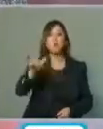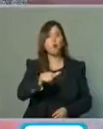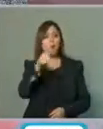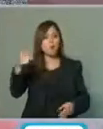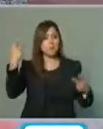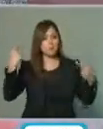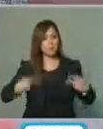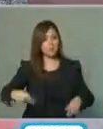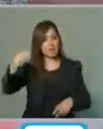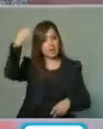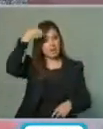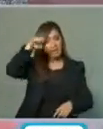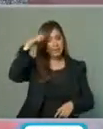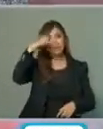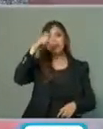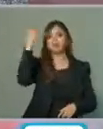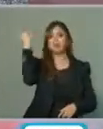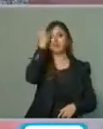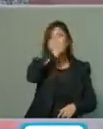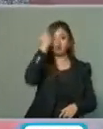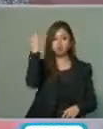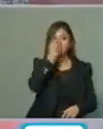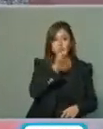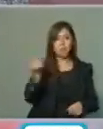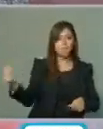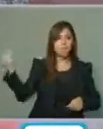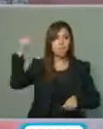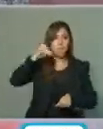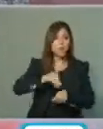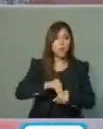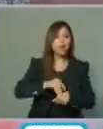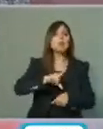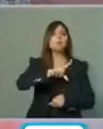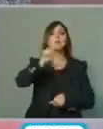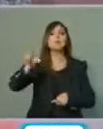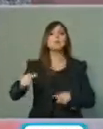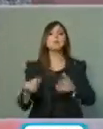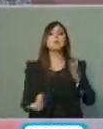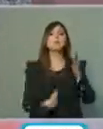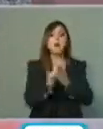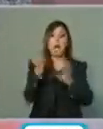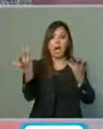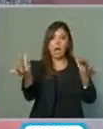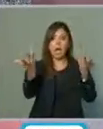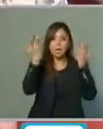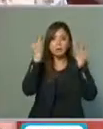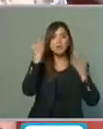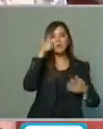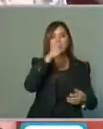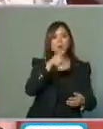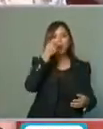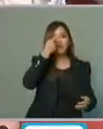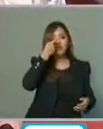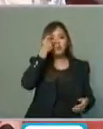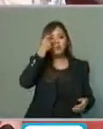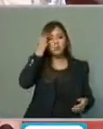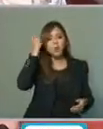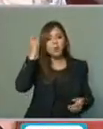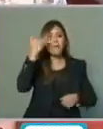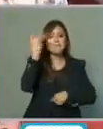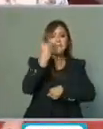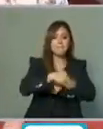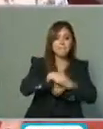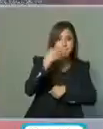un make-up artist, que te diseñe la ceja, que te lo ponga, y al siguiente día ya sobre lo que está tatuado